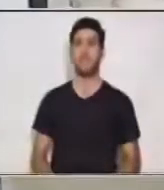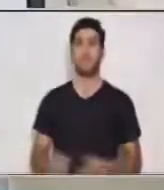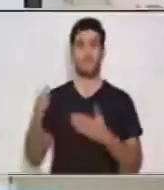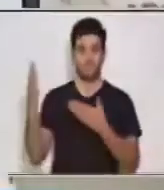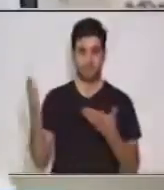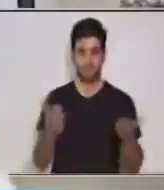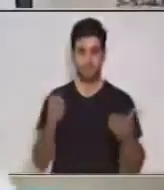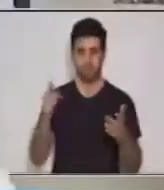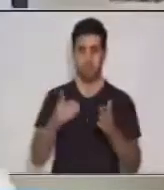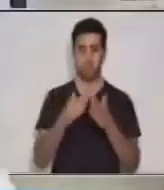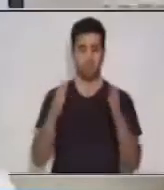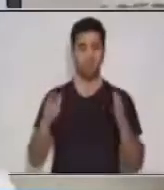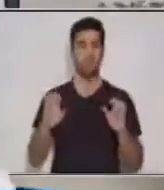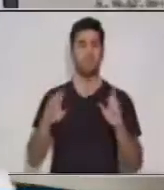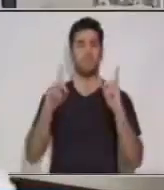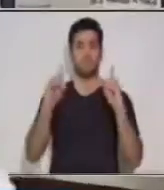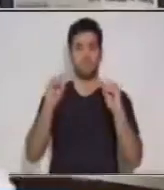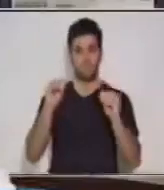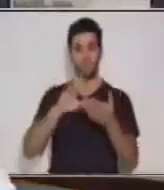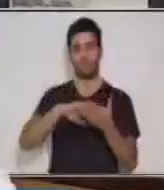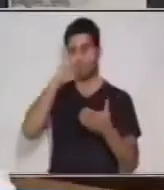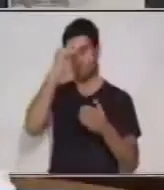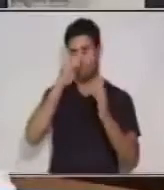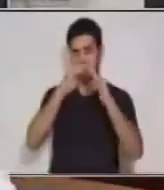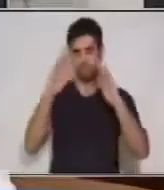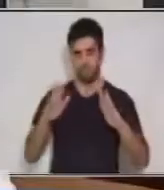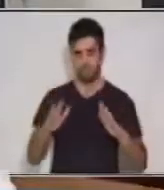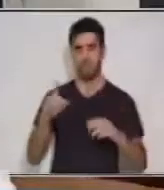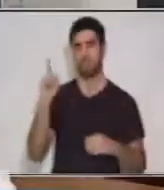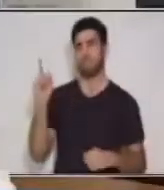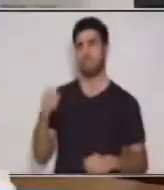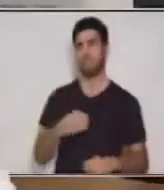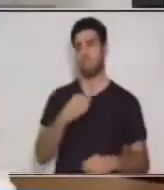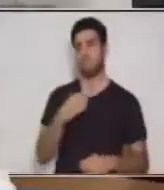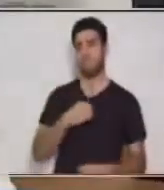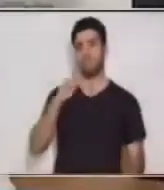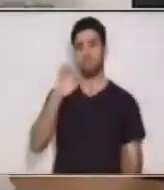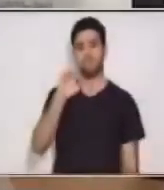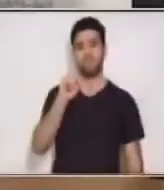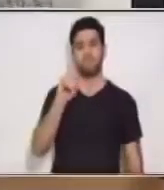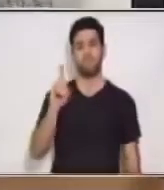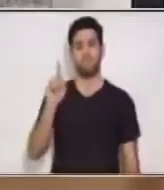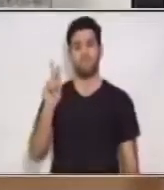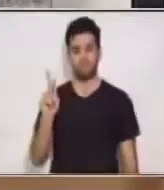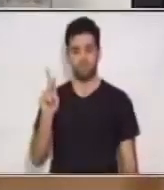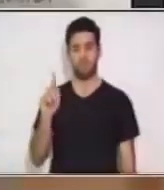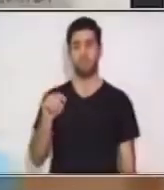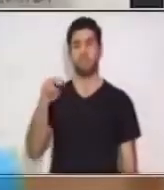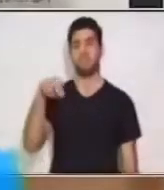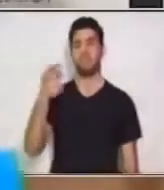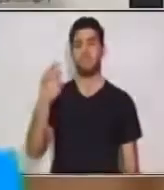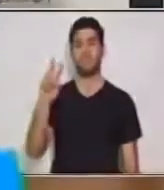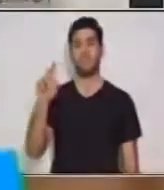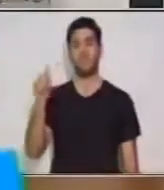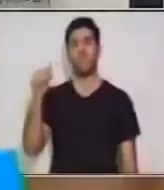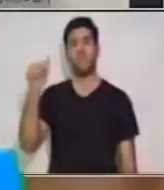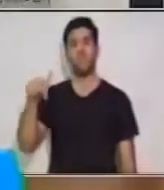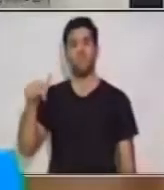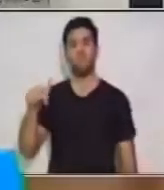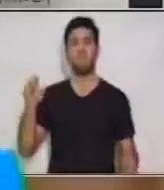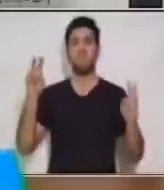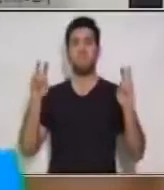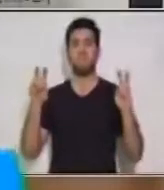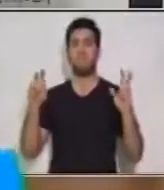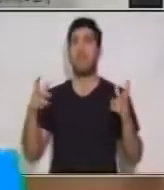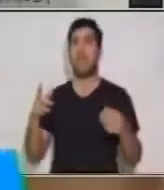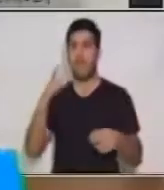Bienvenido a este espacio educativo Aprende en Casa. Soy Edinova y en esta oportunidad voy a desarrollar el tema Ley